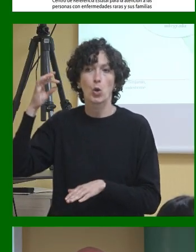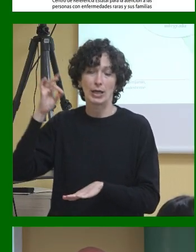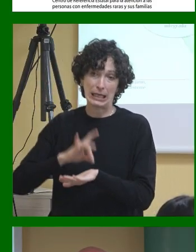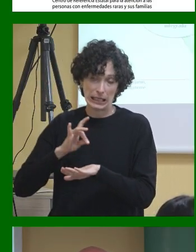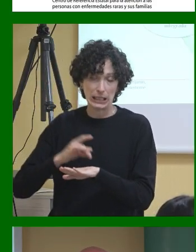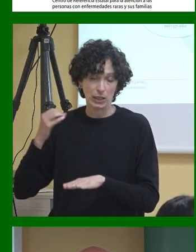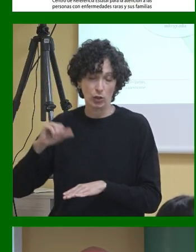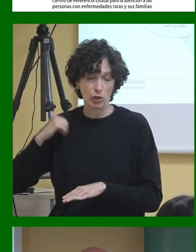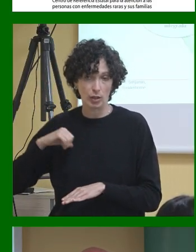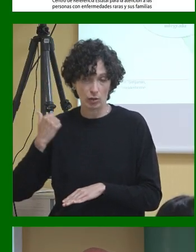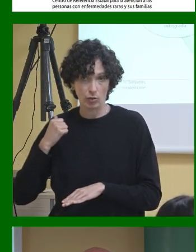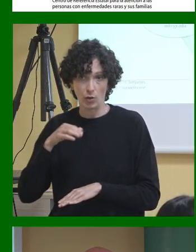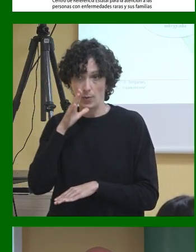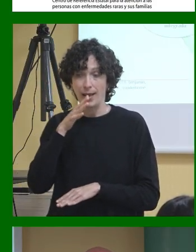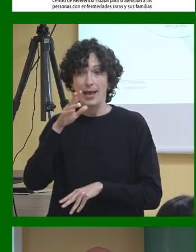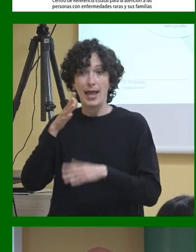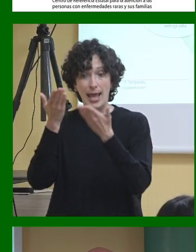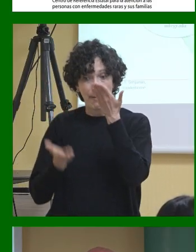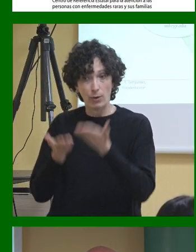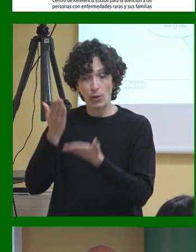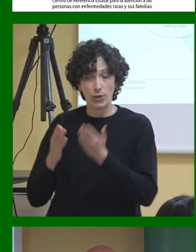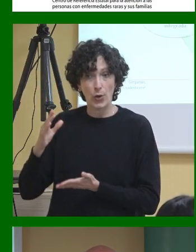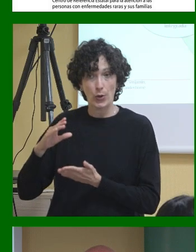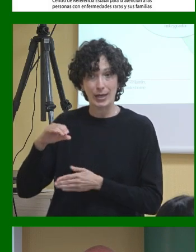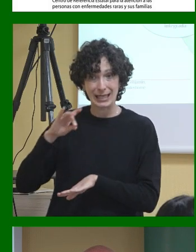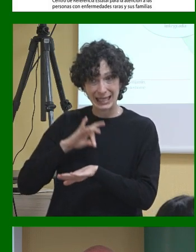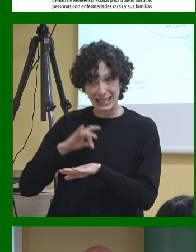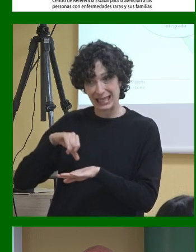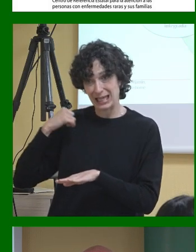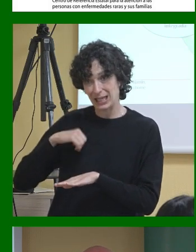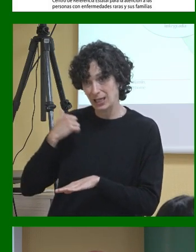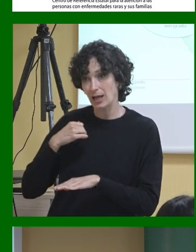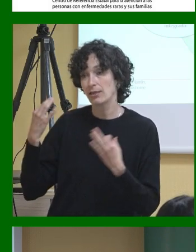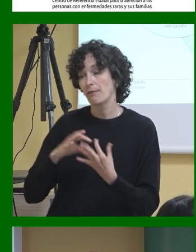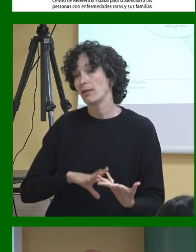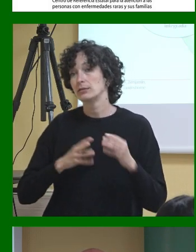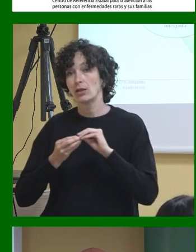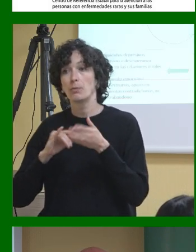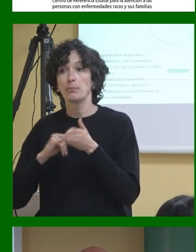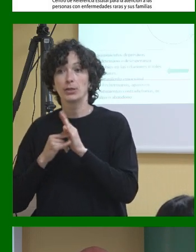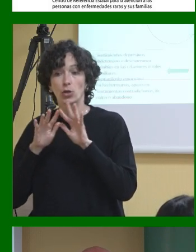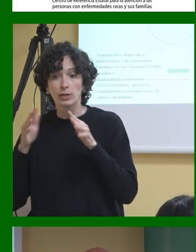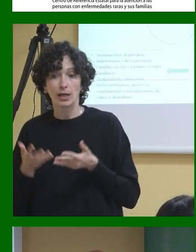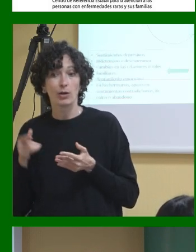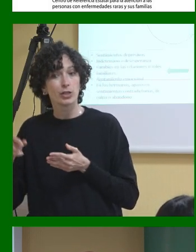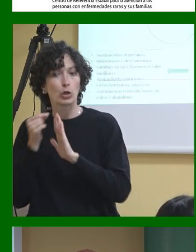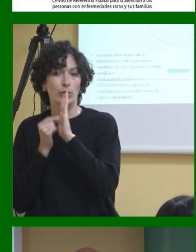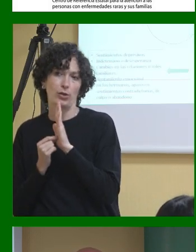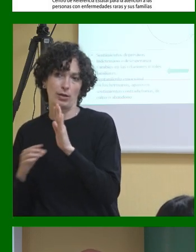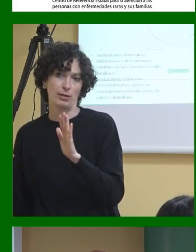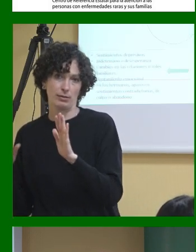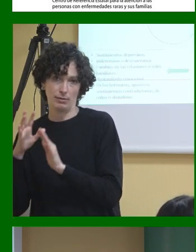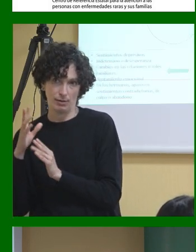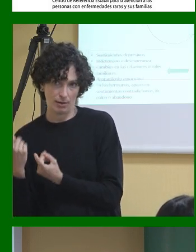que plantear que la evaluación clínica ya habrá que hacerlo adaptada a métodos online. Y eso tiene una serie de condicionantes, lo hemos estudiado.